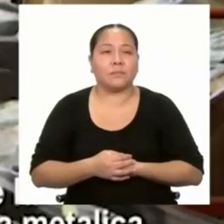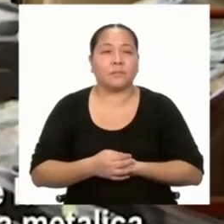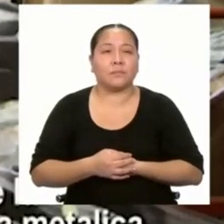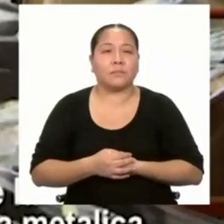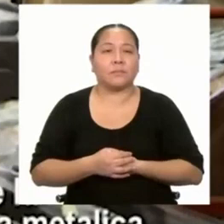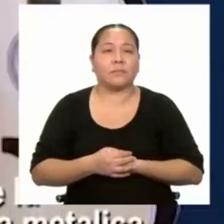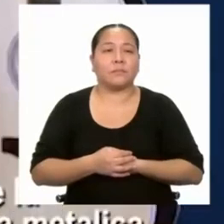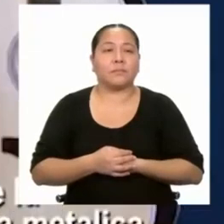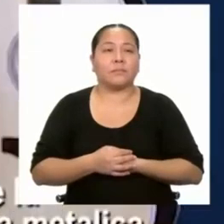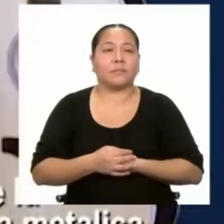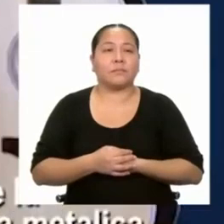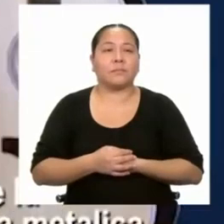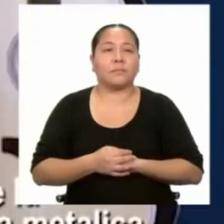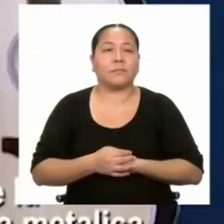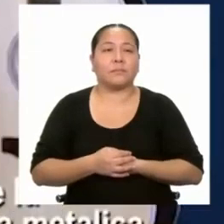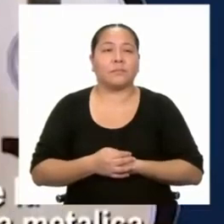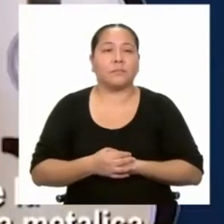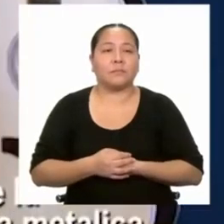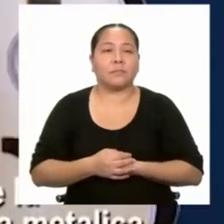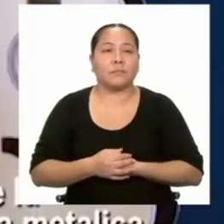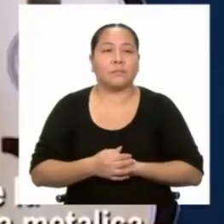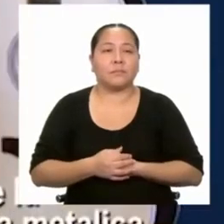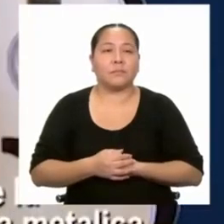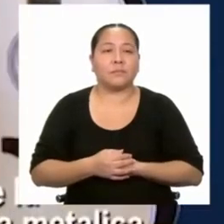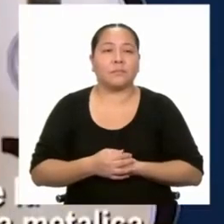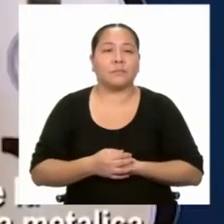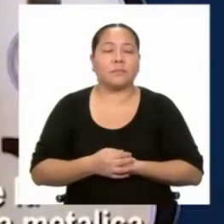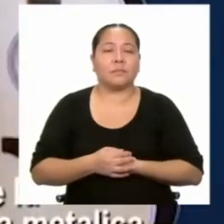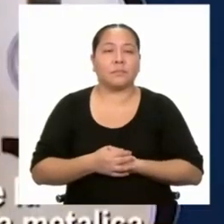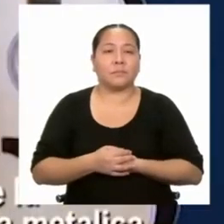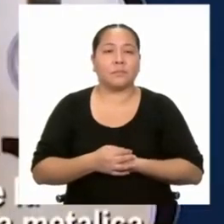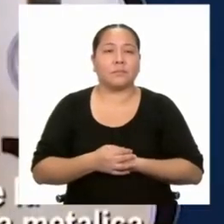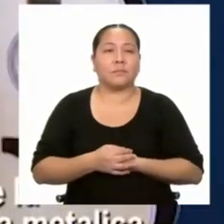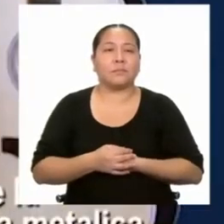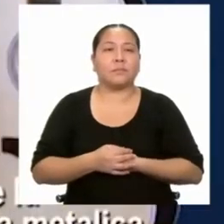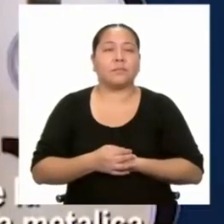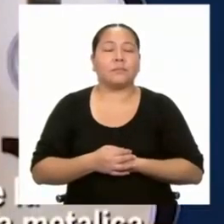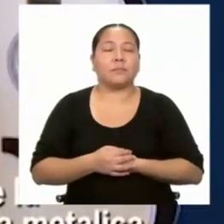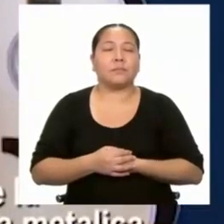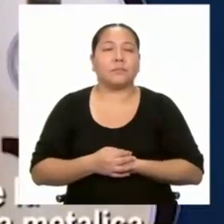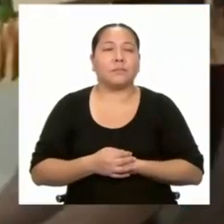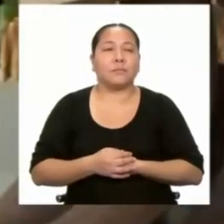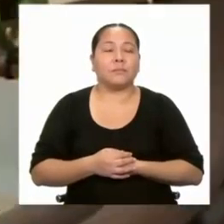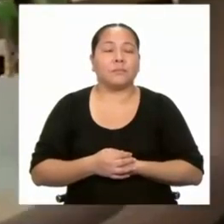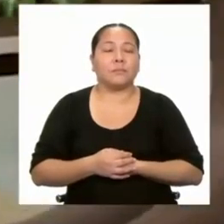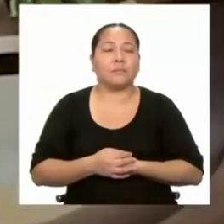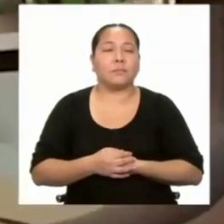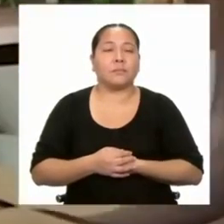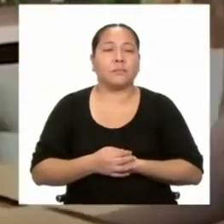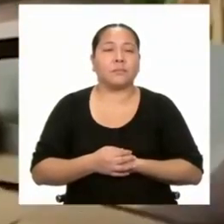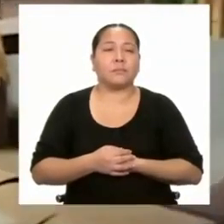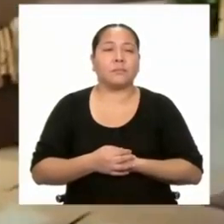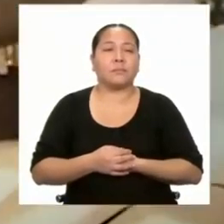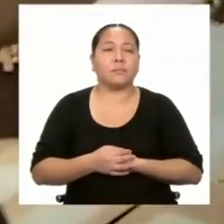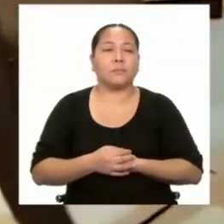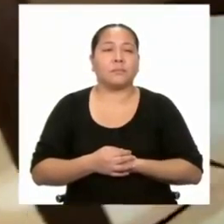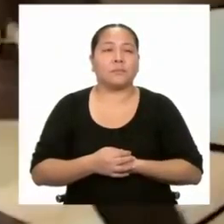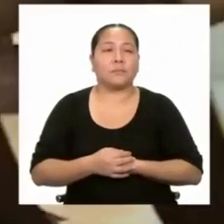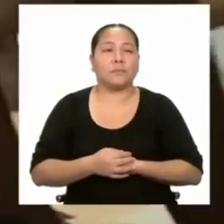Martin Guitar is in the business of building flat top steel string acoustic guitars.